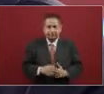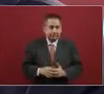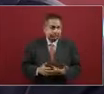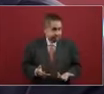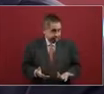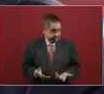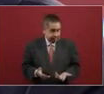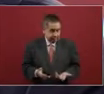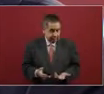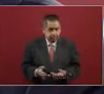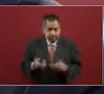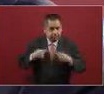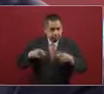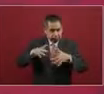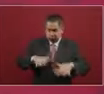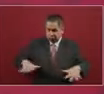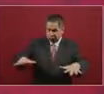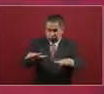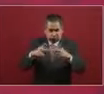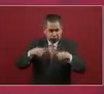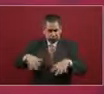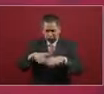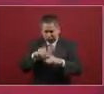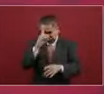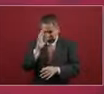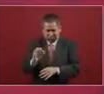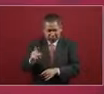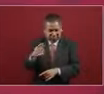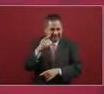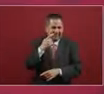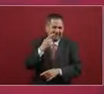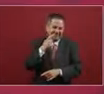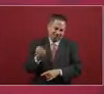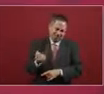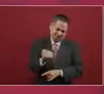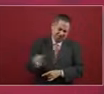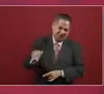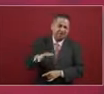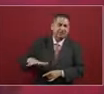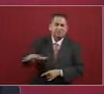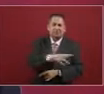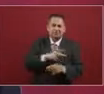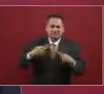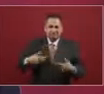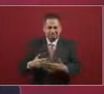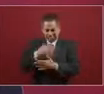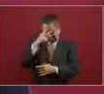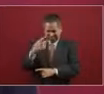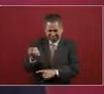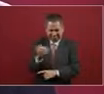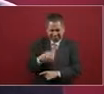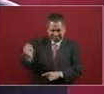No, tenemos un pueblo extraordinario, es mucha pieza el pueblo de México, mucha pieza.